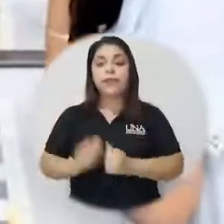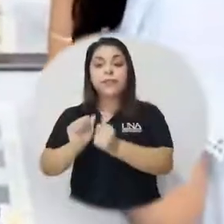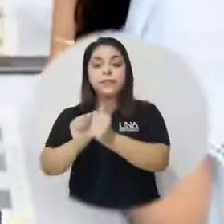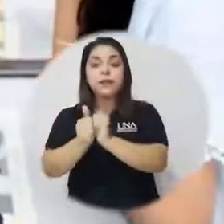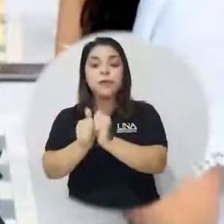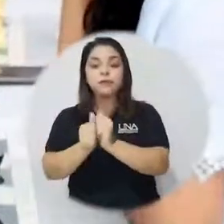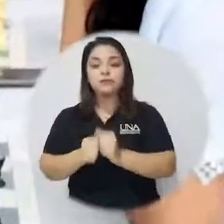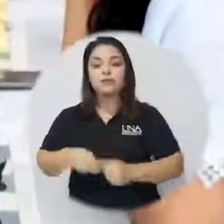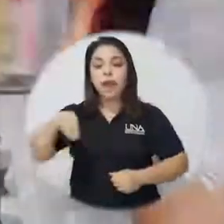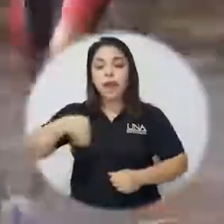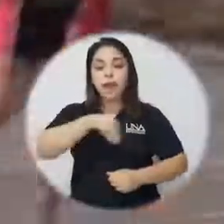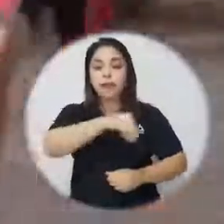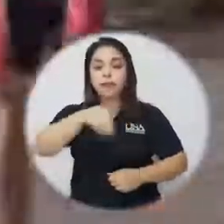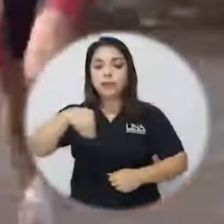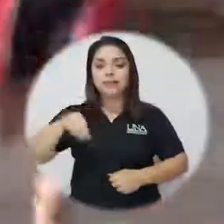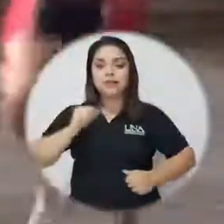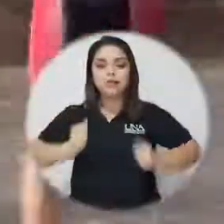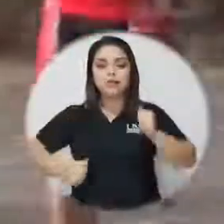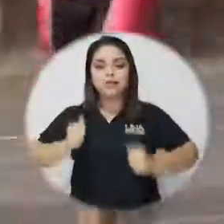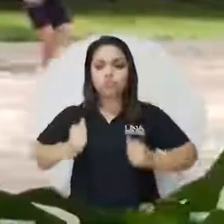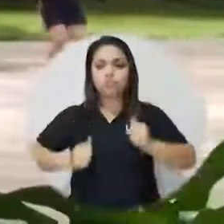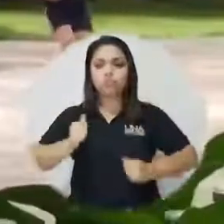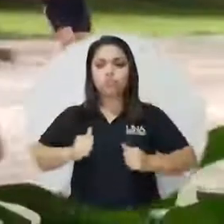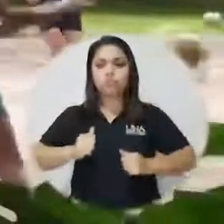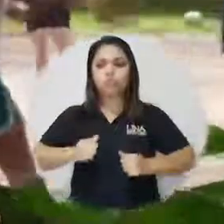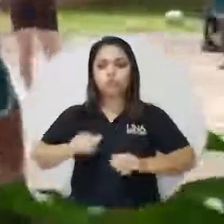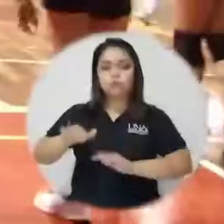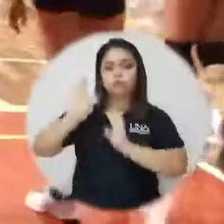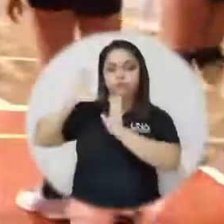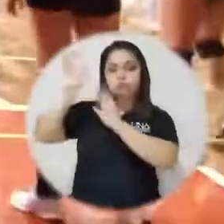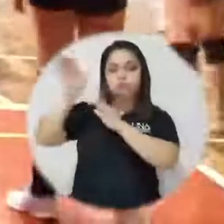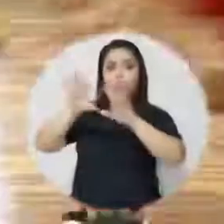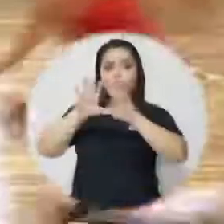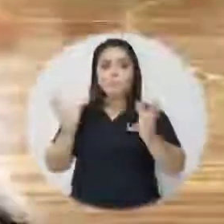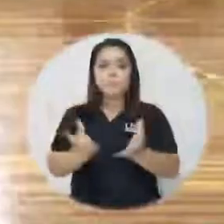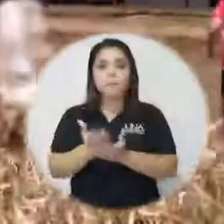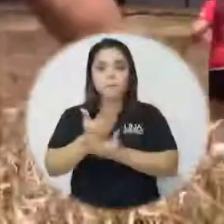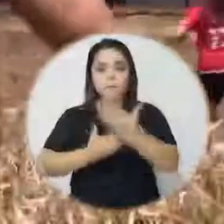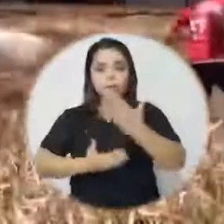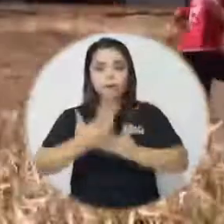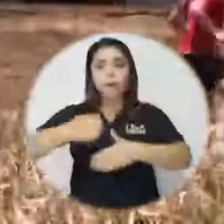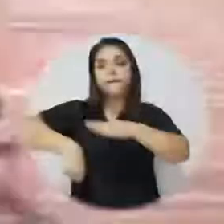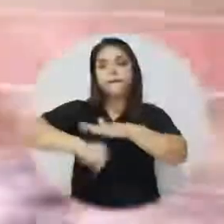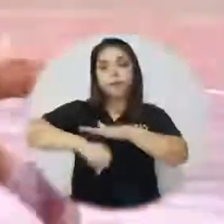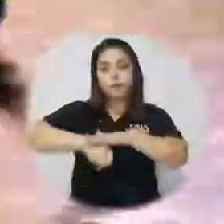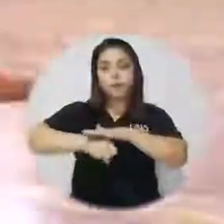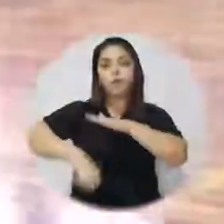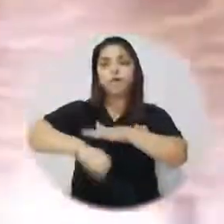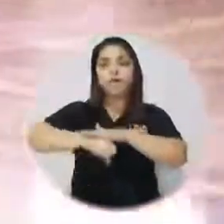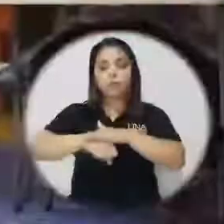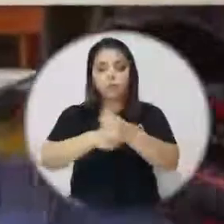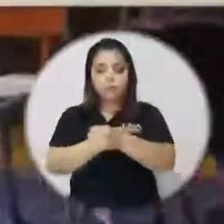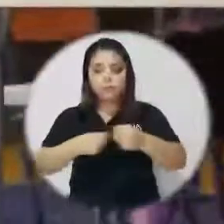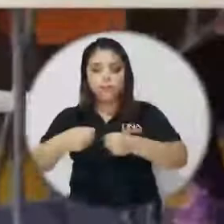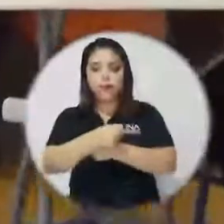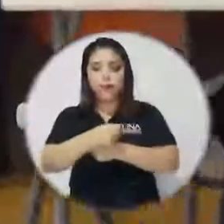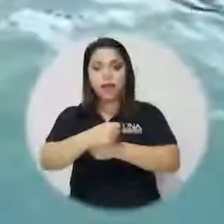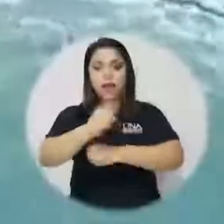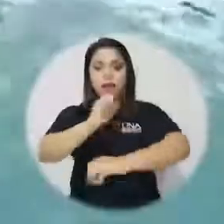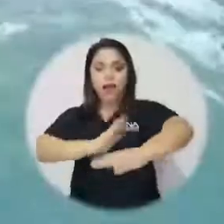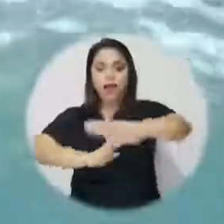deportes tenemos equipos de ajedrez, atletismo, baloncesto, balonmano, fútbol, fútbol